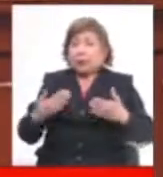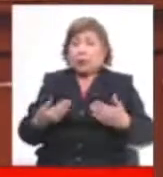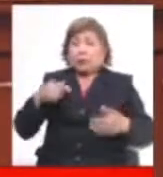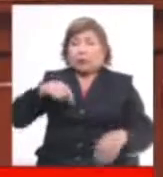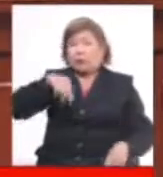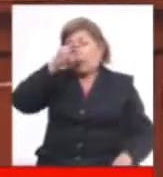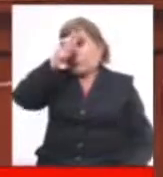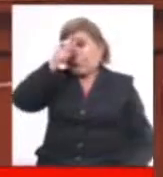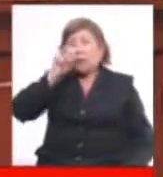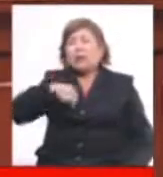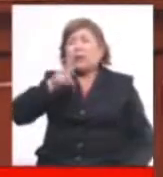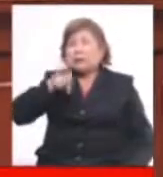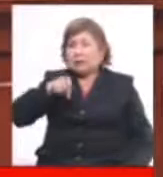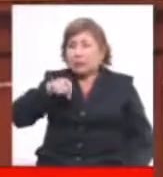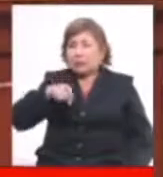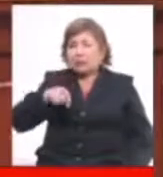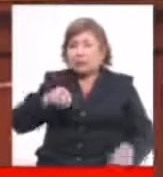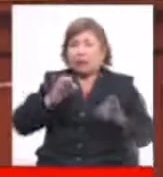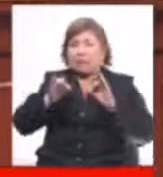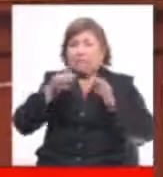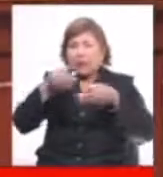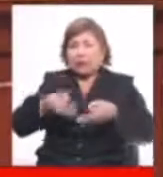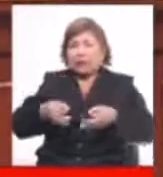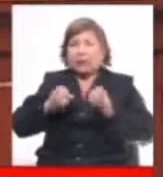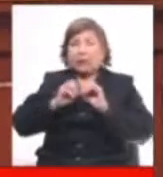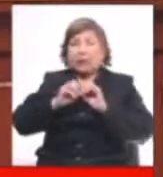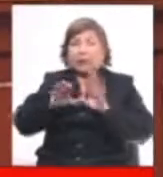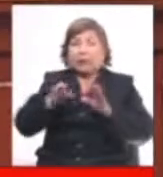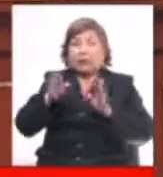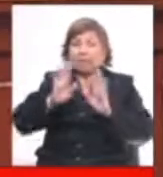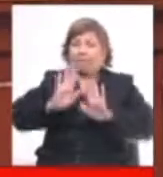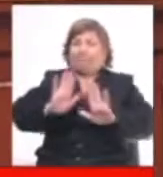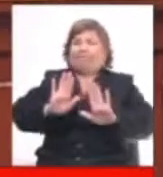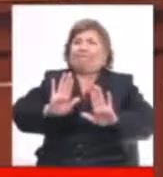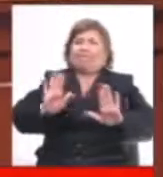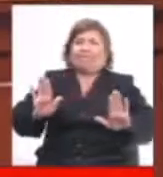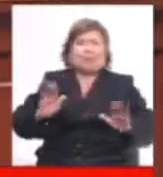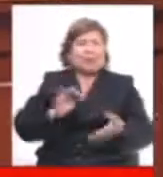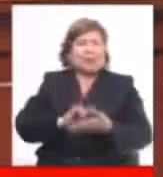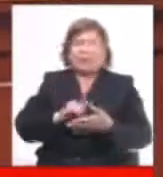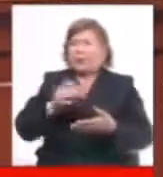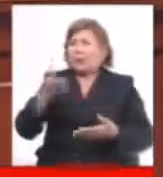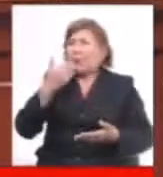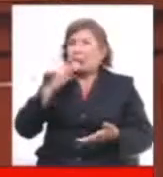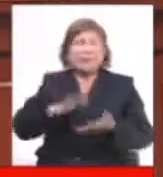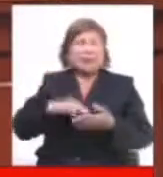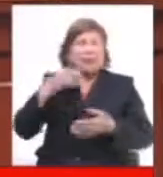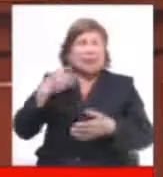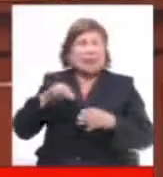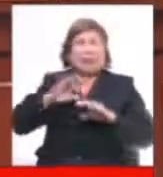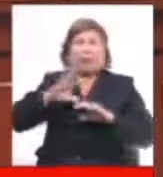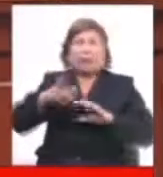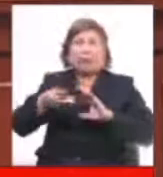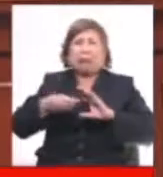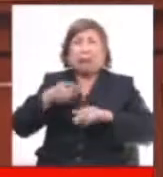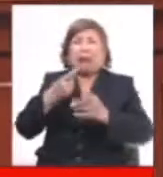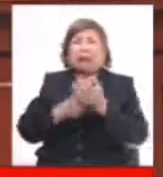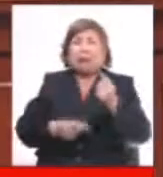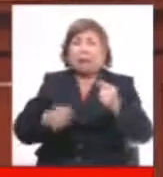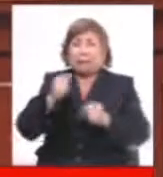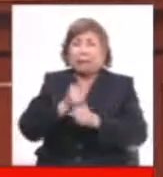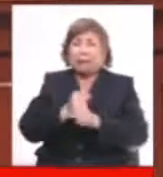país necesita para eliminar de raíz y prevenir estos actos delictuosos que enturbian la confianza en